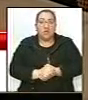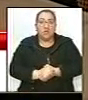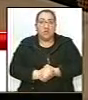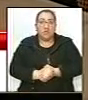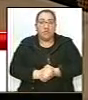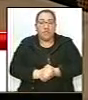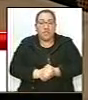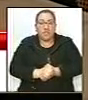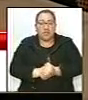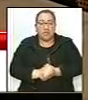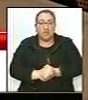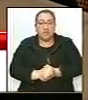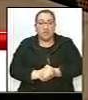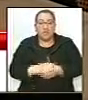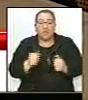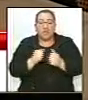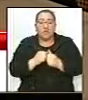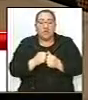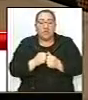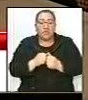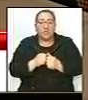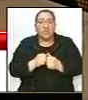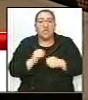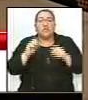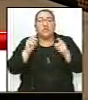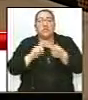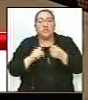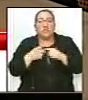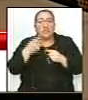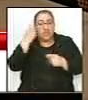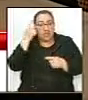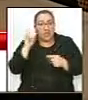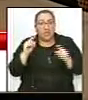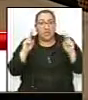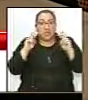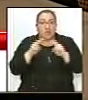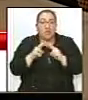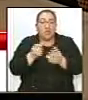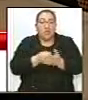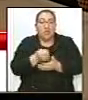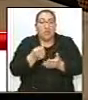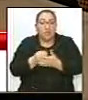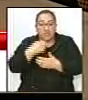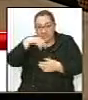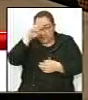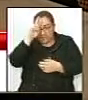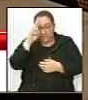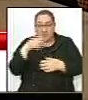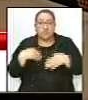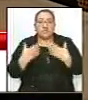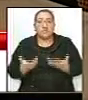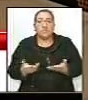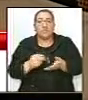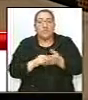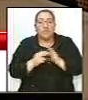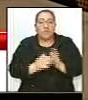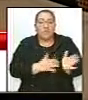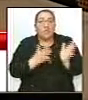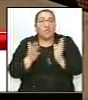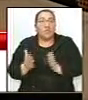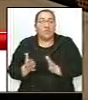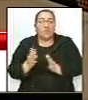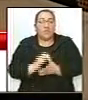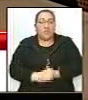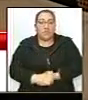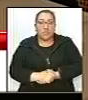incentivar desde el punto de vista tributario, desde el punto de vista de Compras Perú, por ejemplo. En Compras Perú se ve la parte textil,